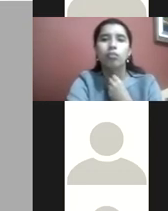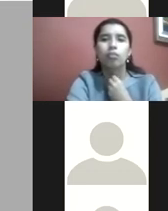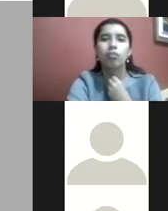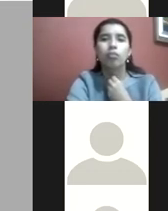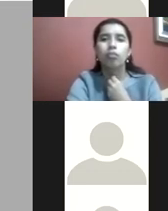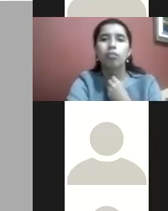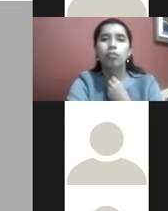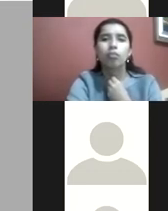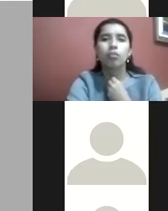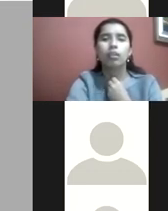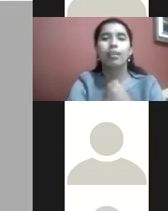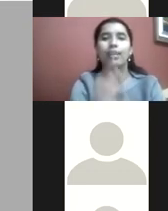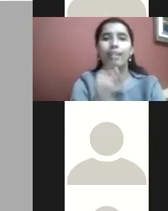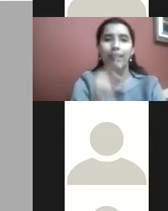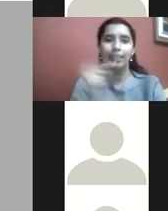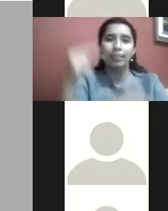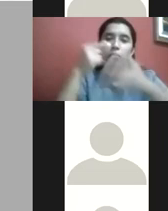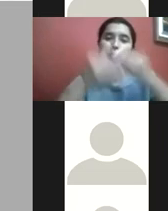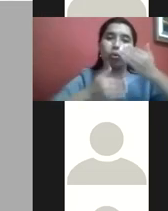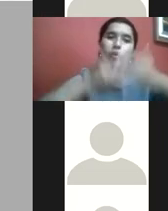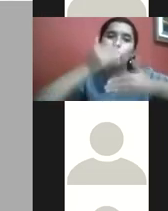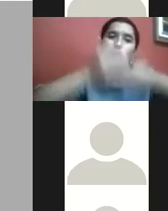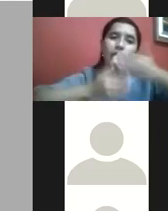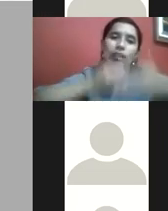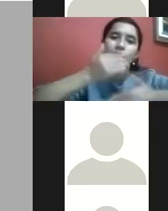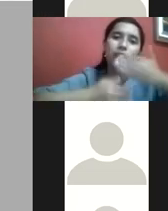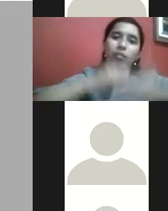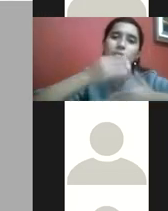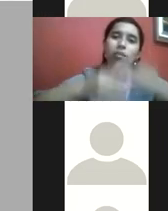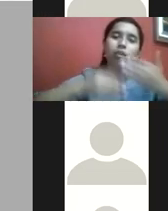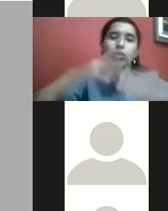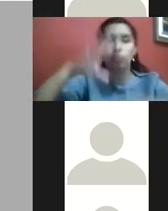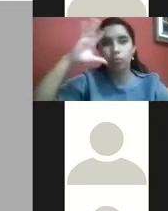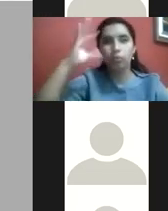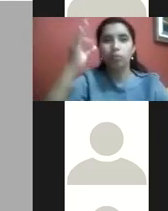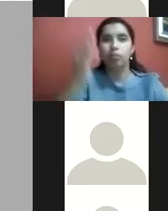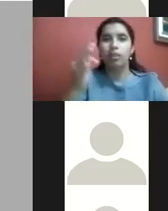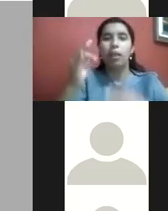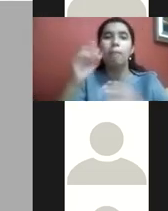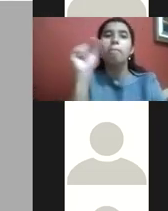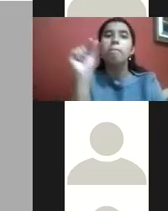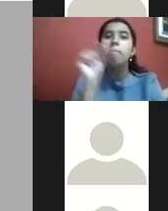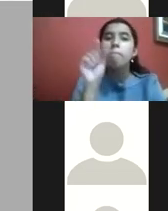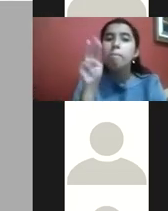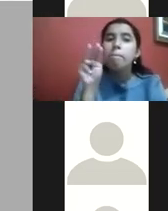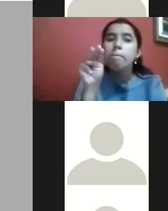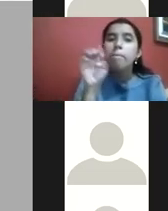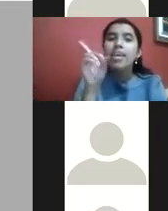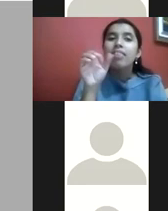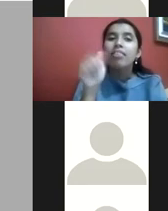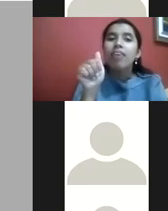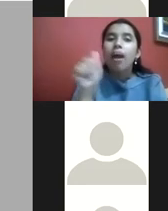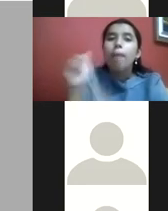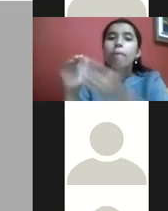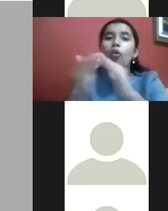este procedimiento lo que nos garantiza es que la media poblacional va a estar entre esos dos valores con esta